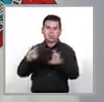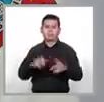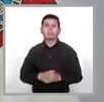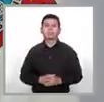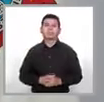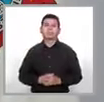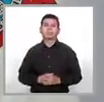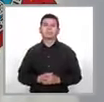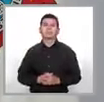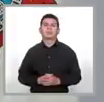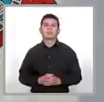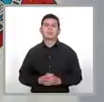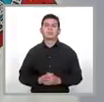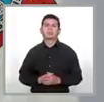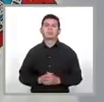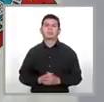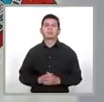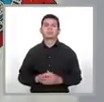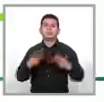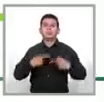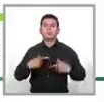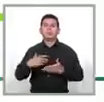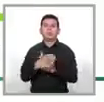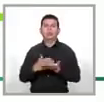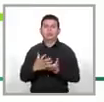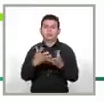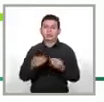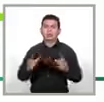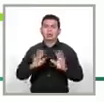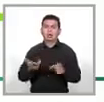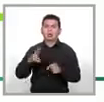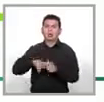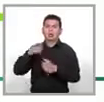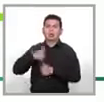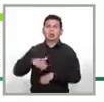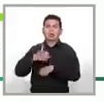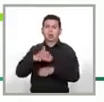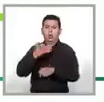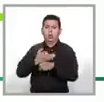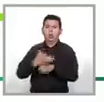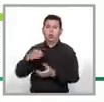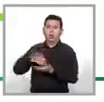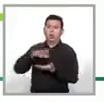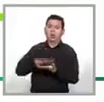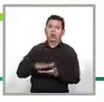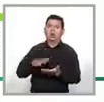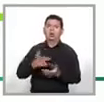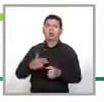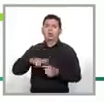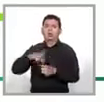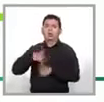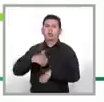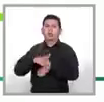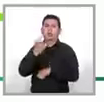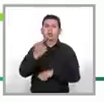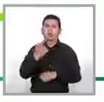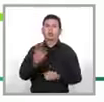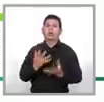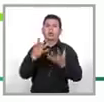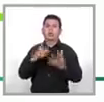Con respecto al total de los casos recuperados por jurisdicción sanitaria, a este día en la jurisdicción sanitaria número 1 se